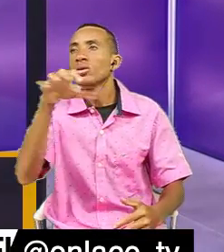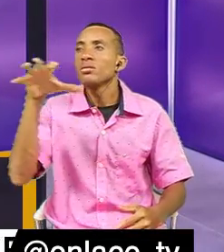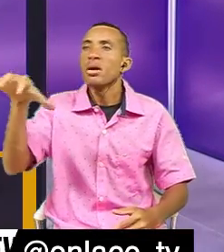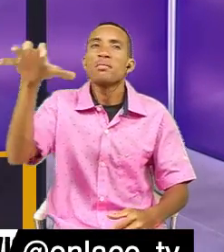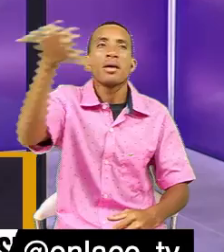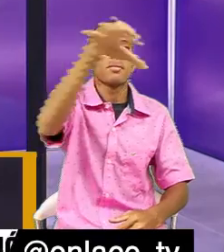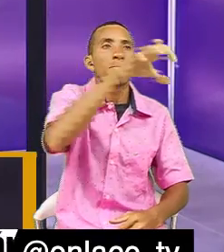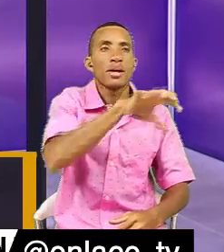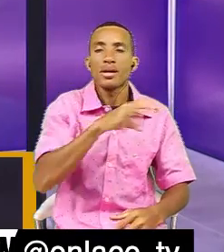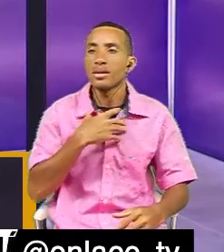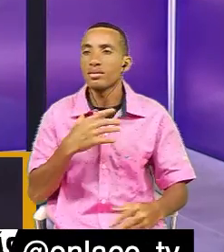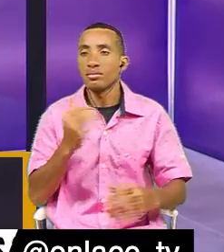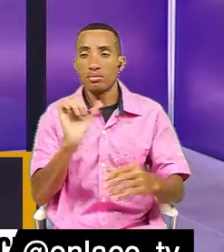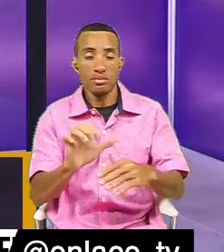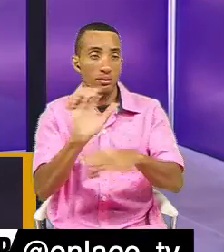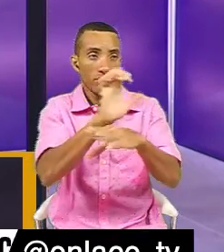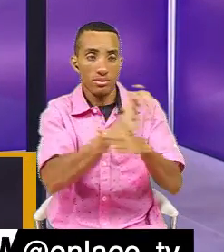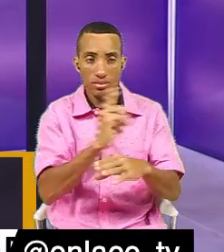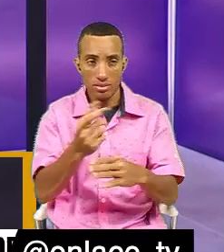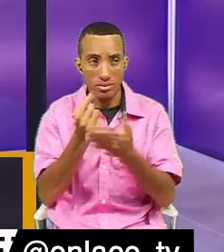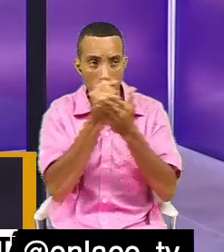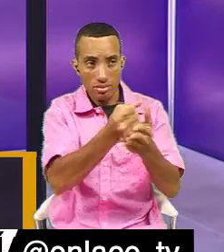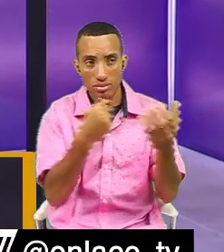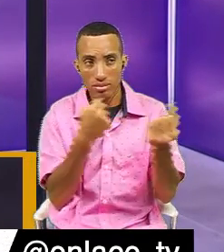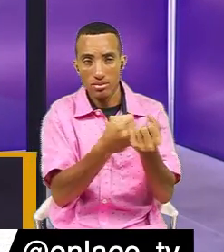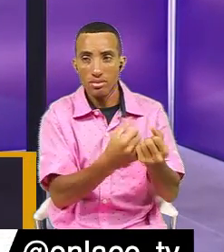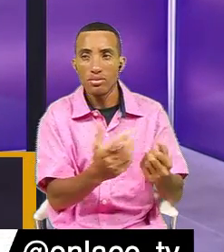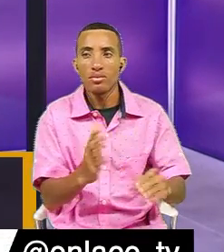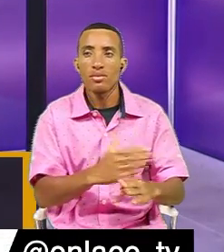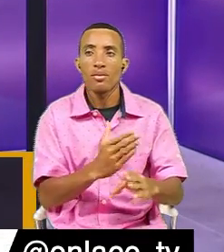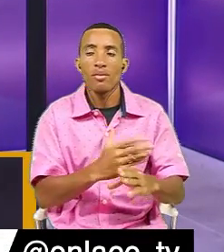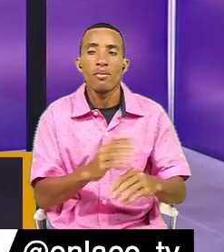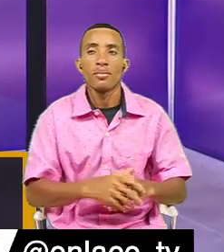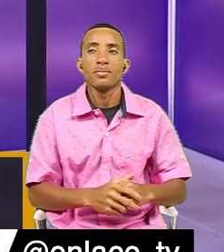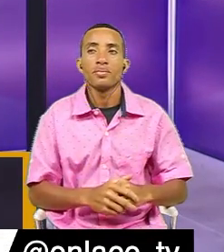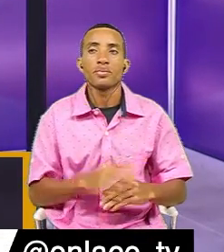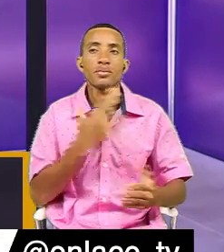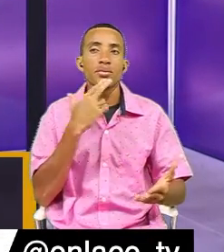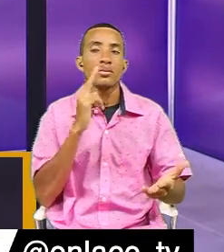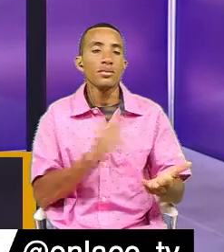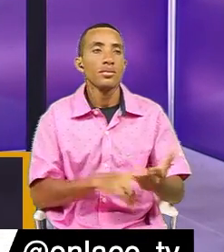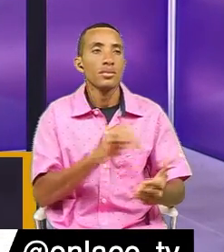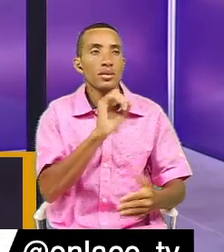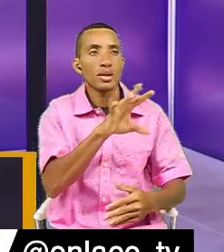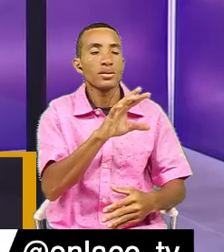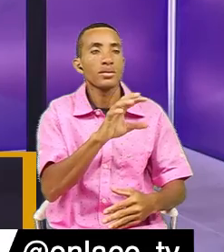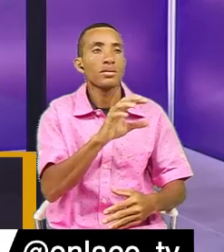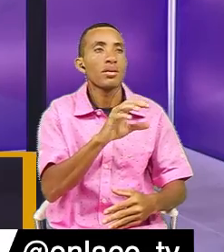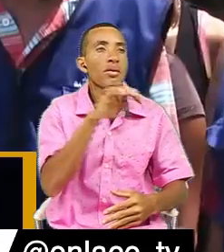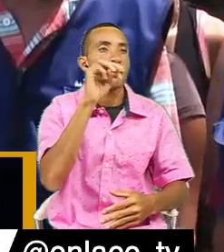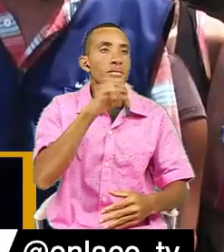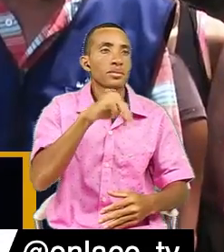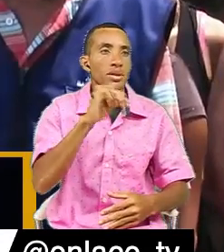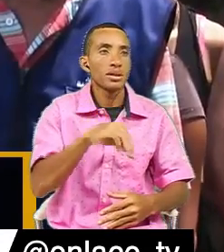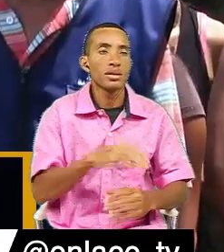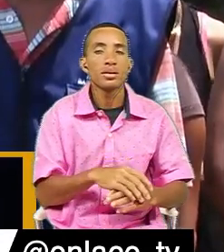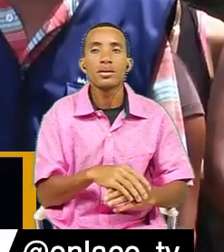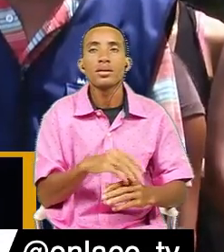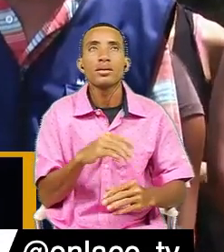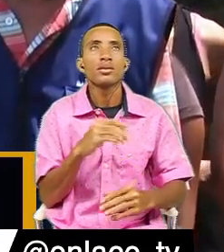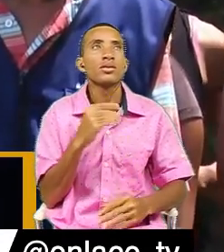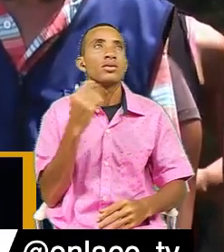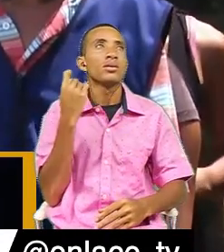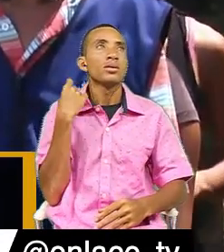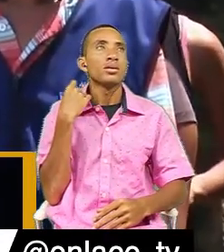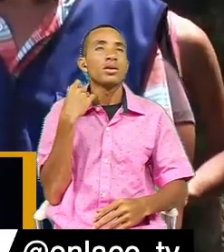que acudan y les ayuden en esta problemática? No, este documento fue radicado el martes y como se presentó el festivo del día